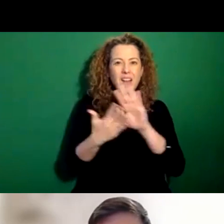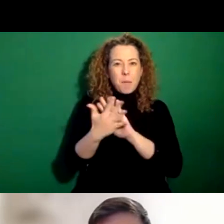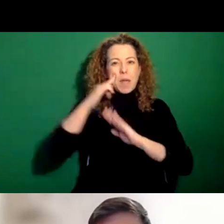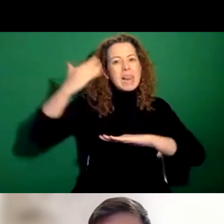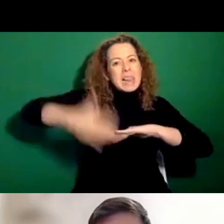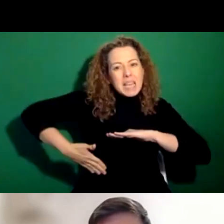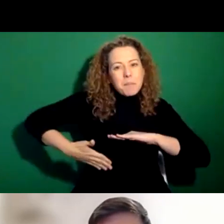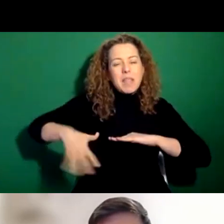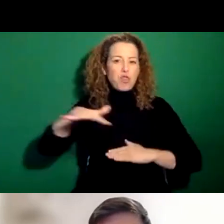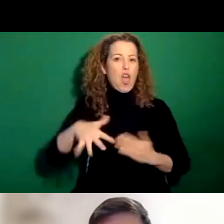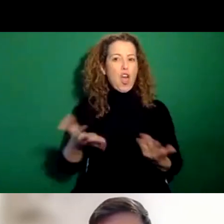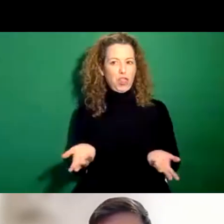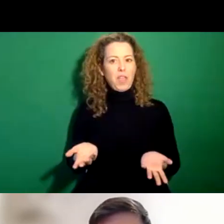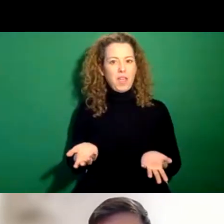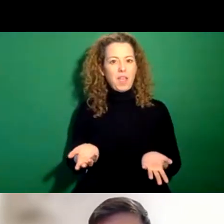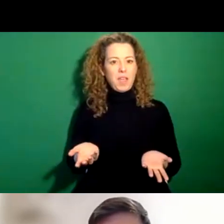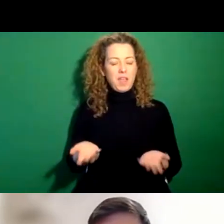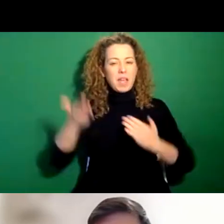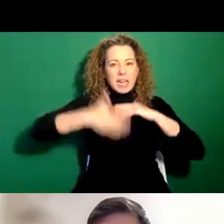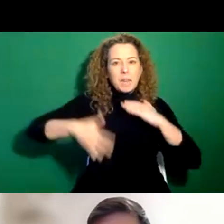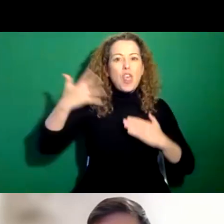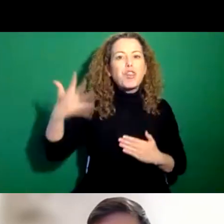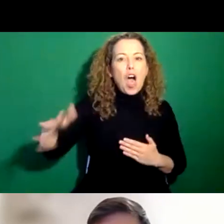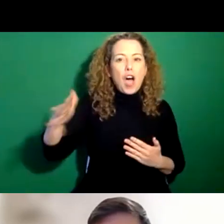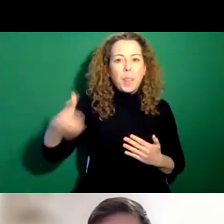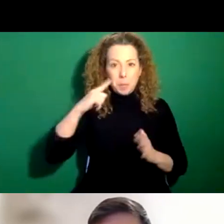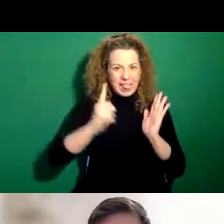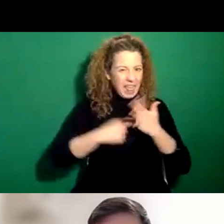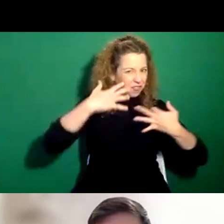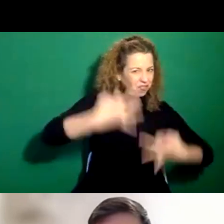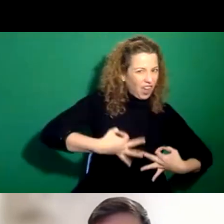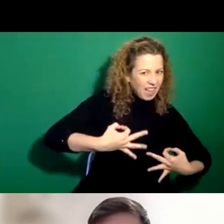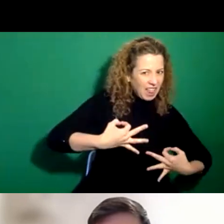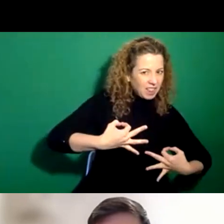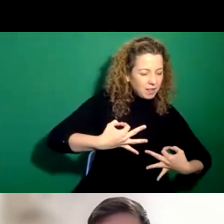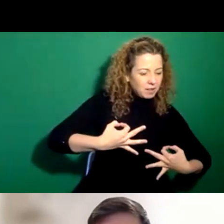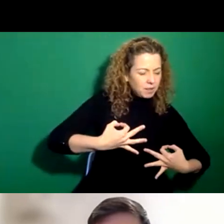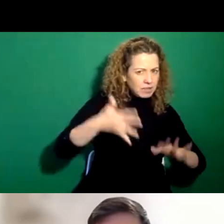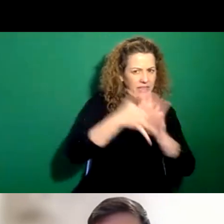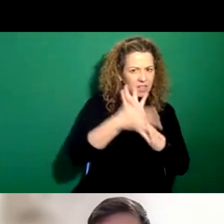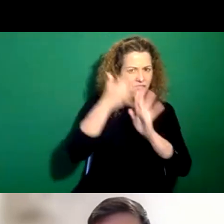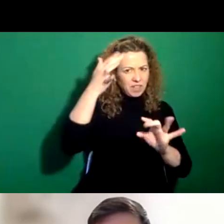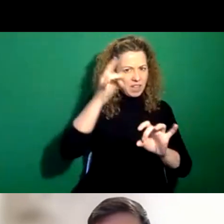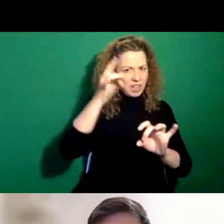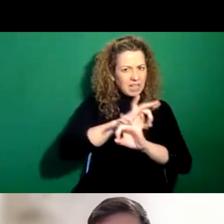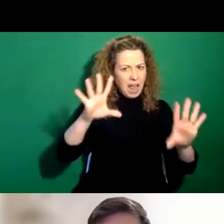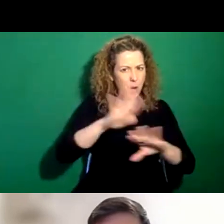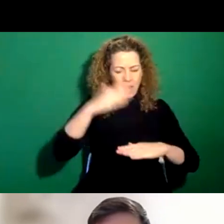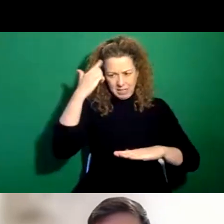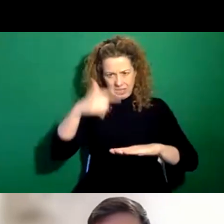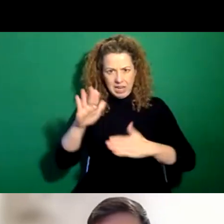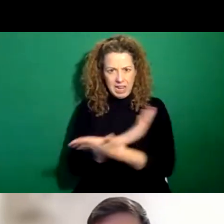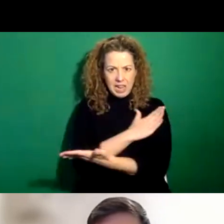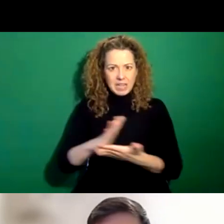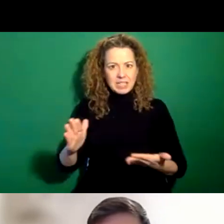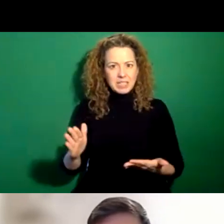límite de lo que es la ley de verdad. Está tan bien definida como para que sepamos delimitar